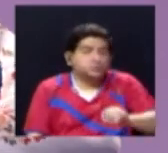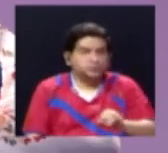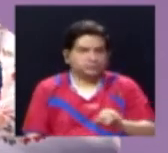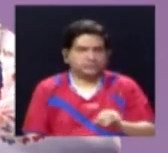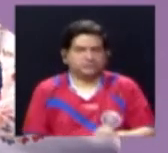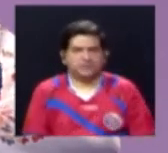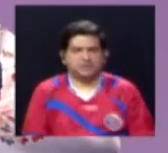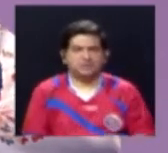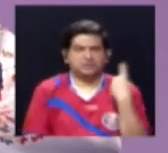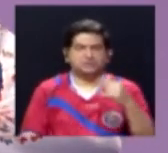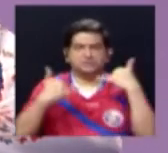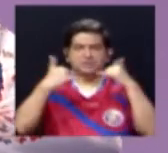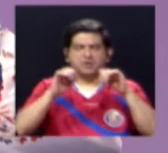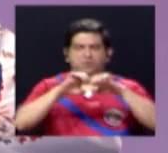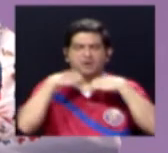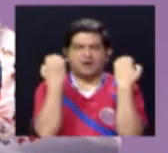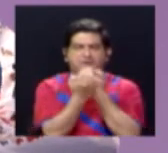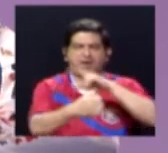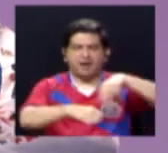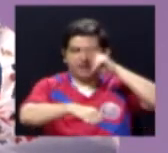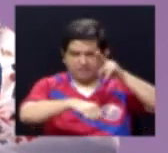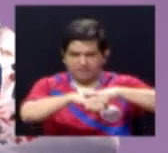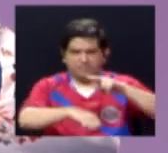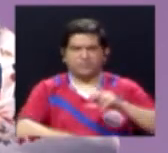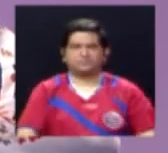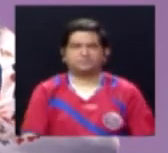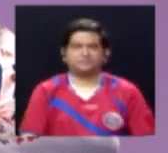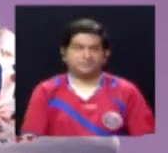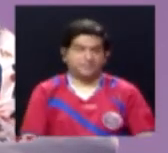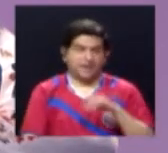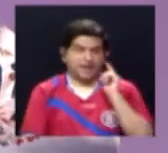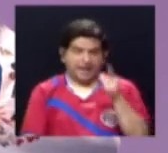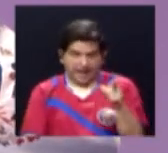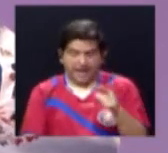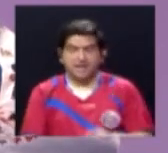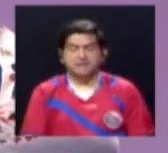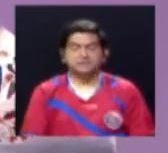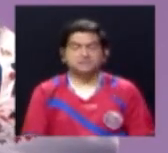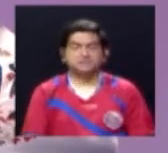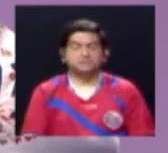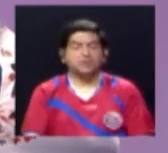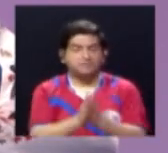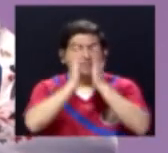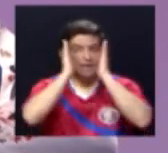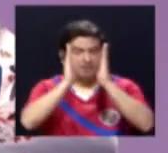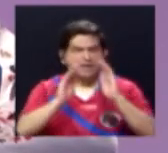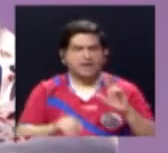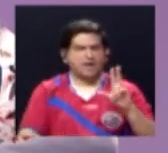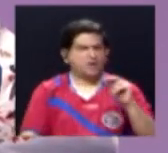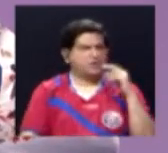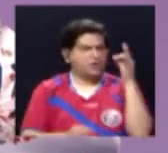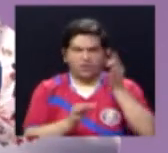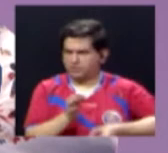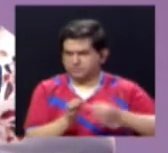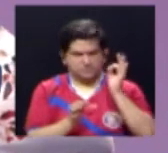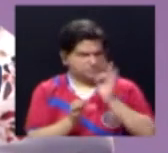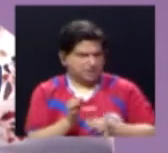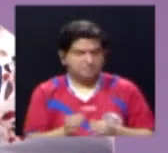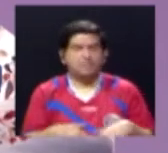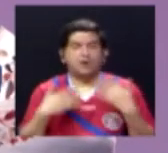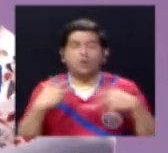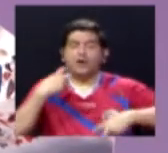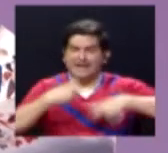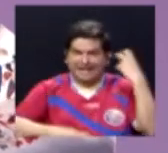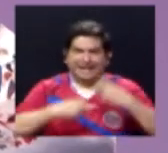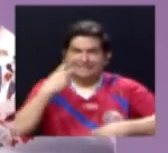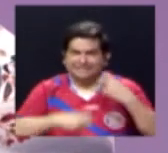cada vez que jugaba la selección y eso era una llamada de atención pero no cualquier llamada de atención en una crisis